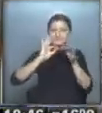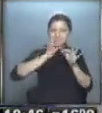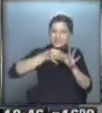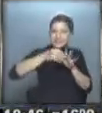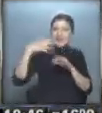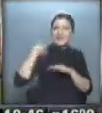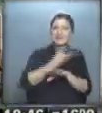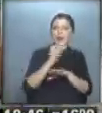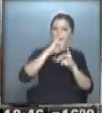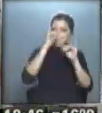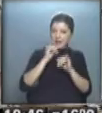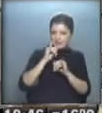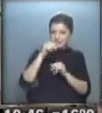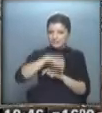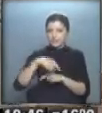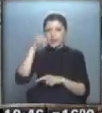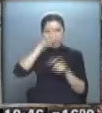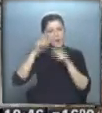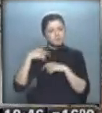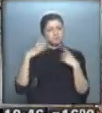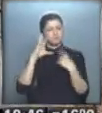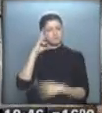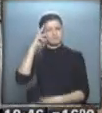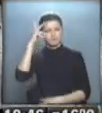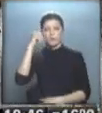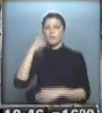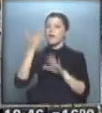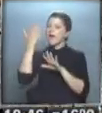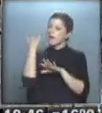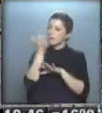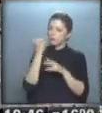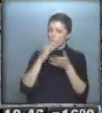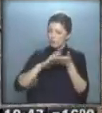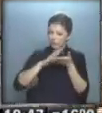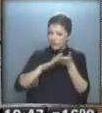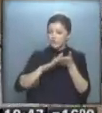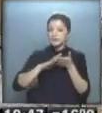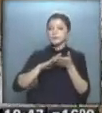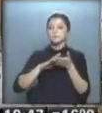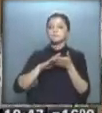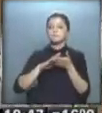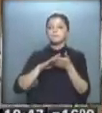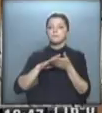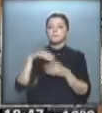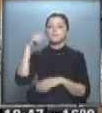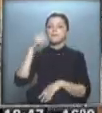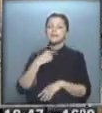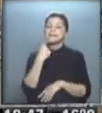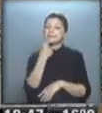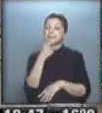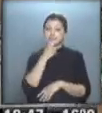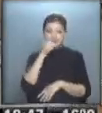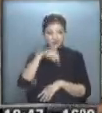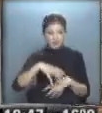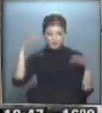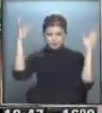bronca bárbara. A ver, simplemente para repasar lo que nos había quedado. Miren, se señala que llueve